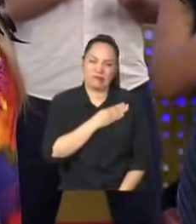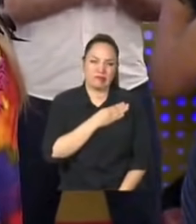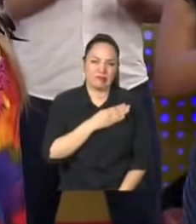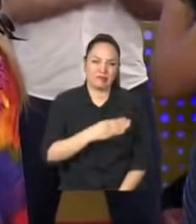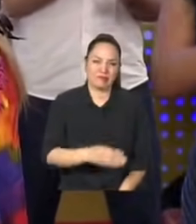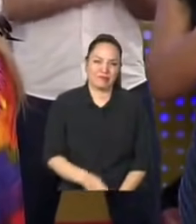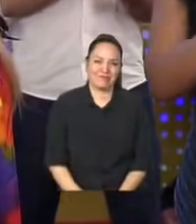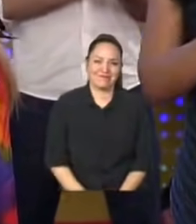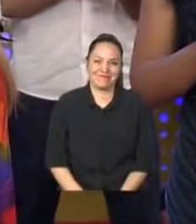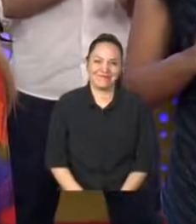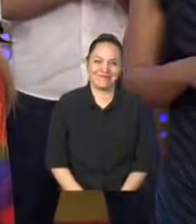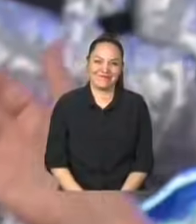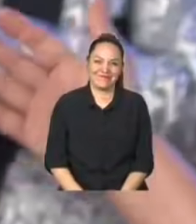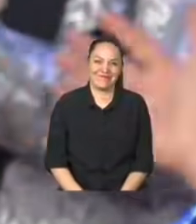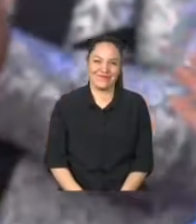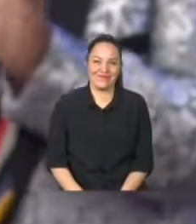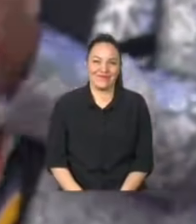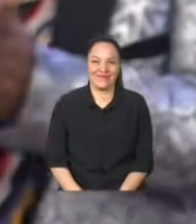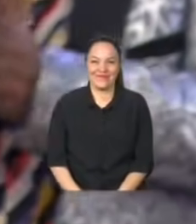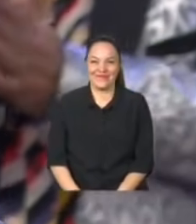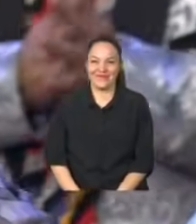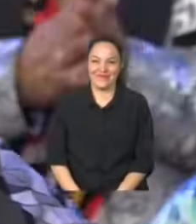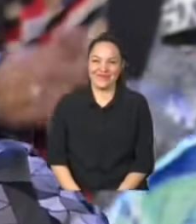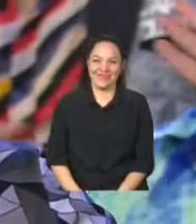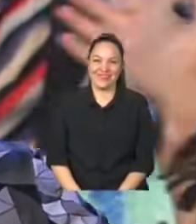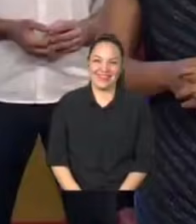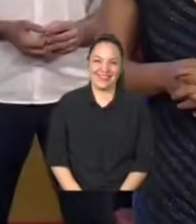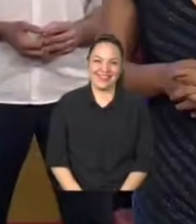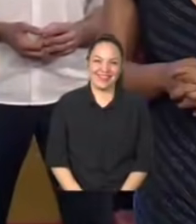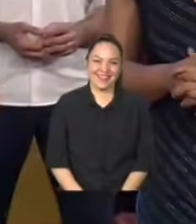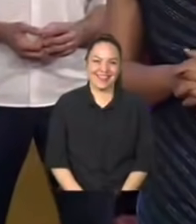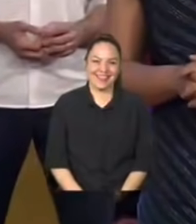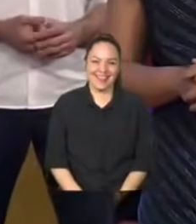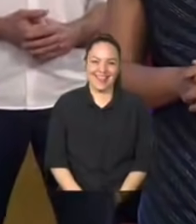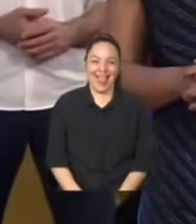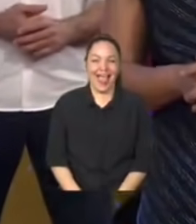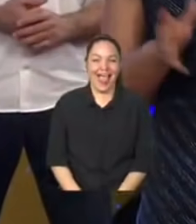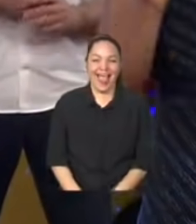Es que mire, yo voy a decirlo al público. Ay, yo jamás, sinceramente, abrazo, mire. Ándale.